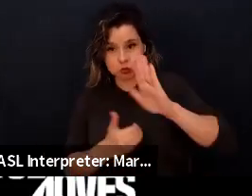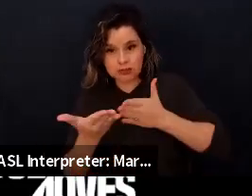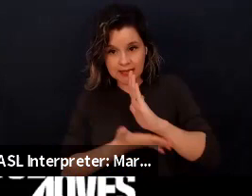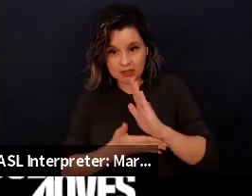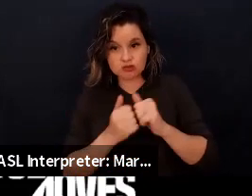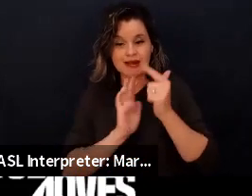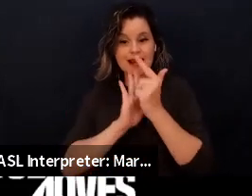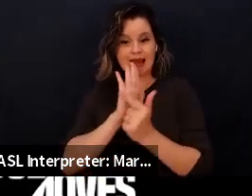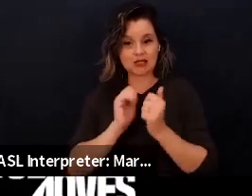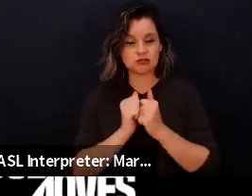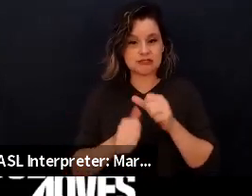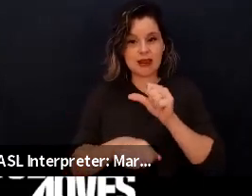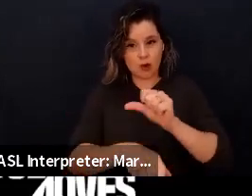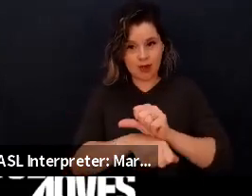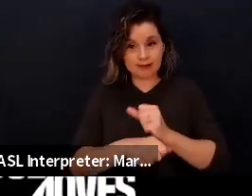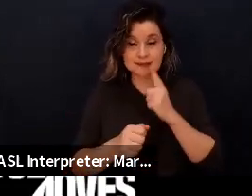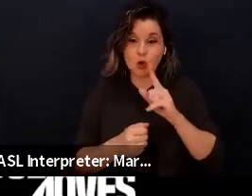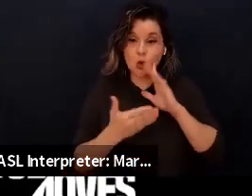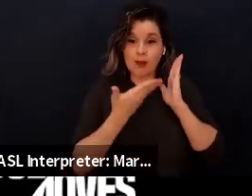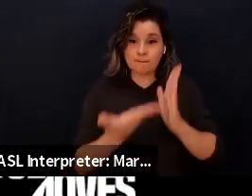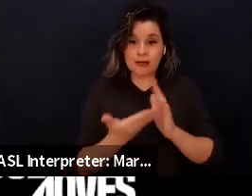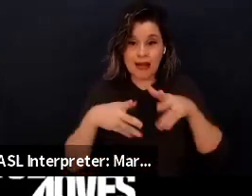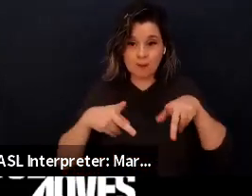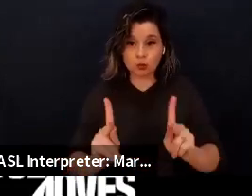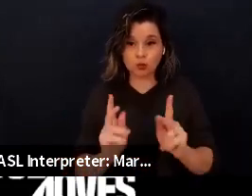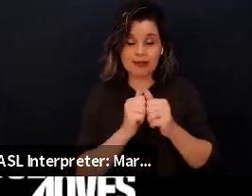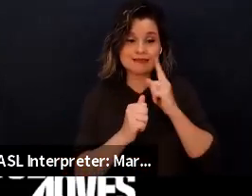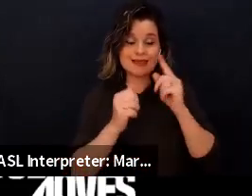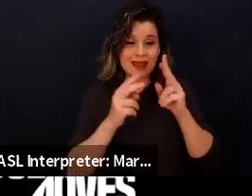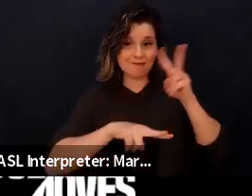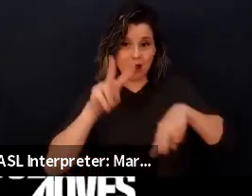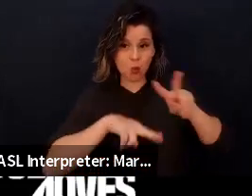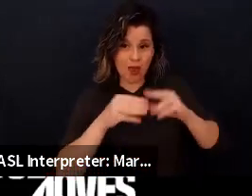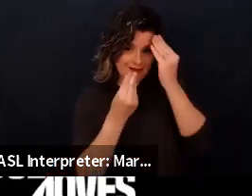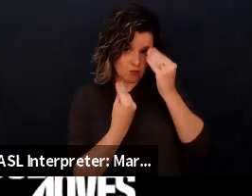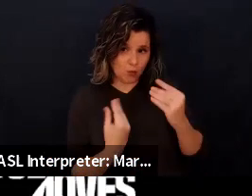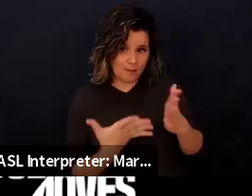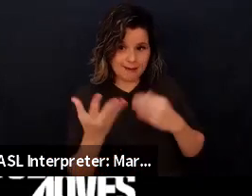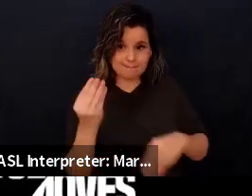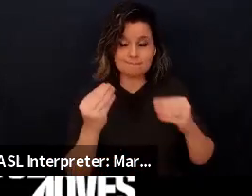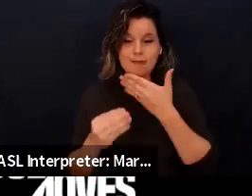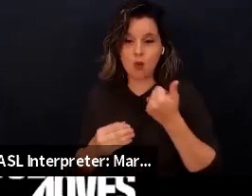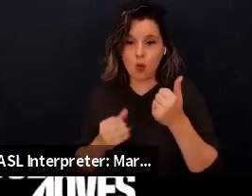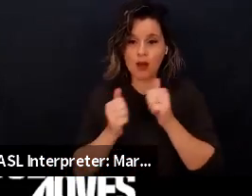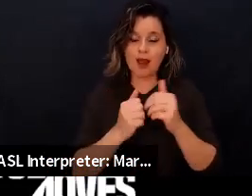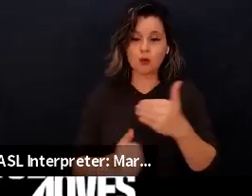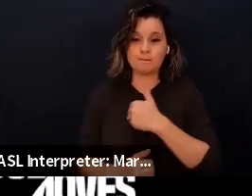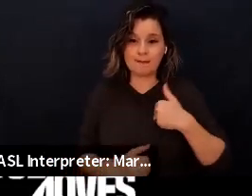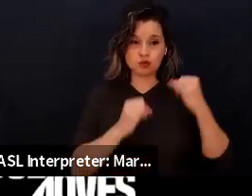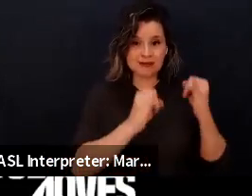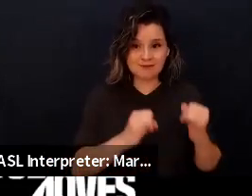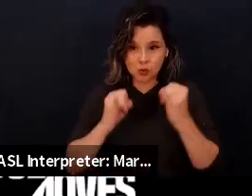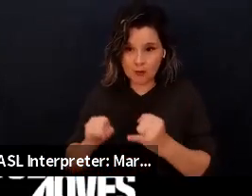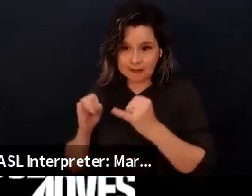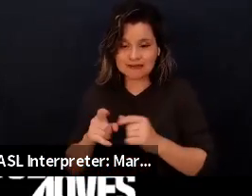leyes laborales, lo que brinda la oportunidad de evaluar e informar mejor a los miembros individualmente y en